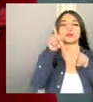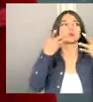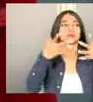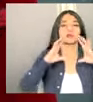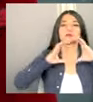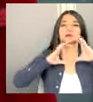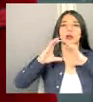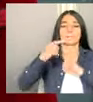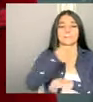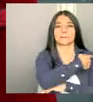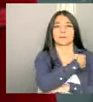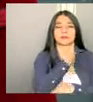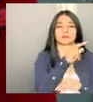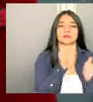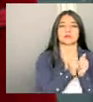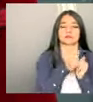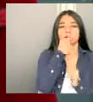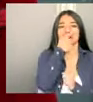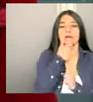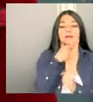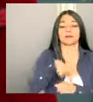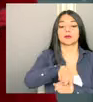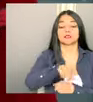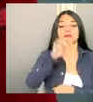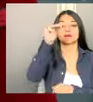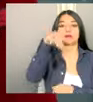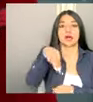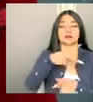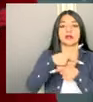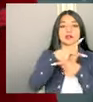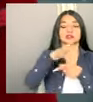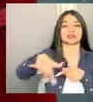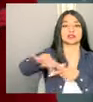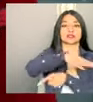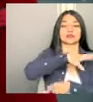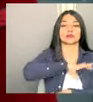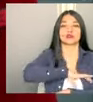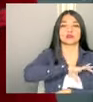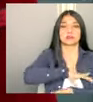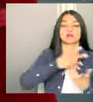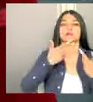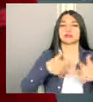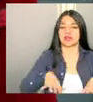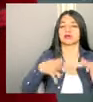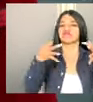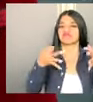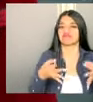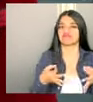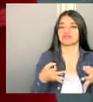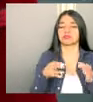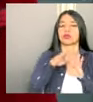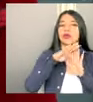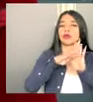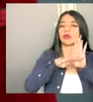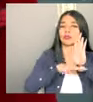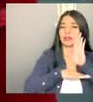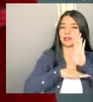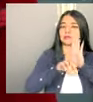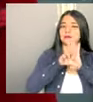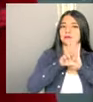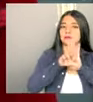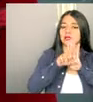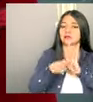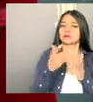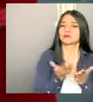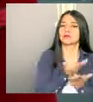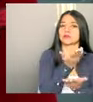el alcalde electo. El próximo martes el Consejo Metropolitano conocerá de una propuesta de ordenanza que fue planteada en su